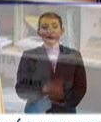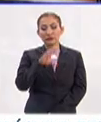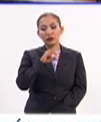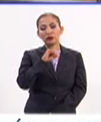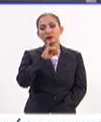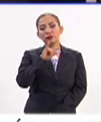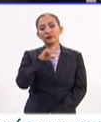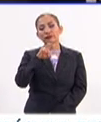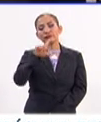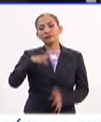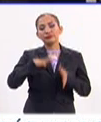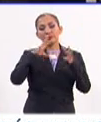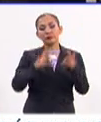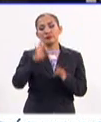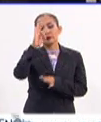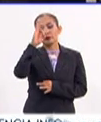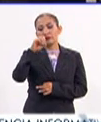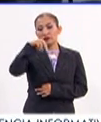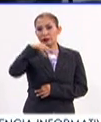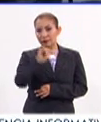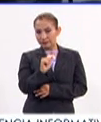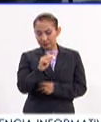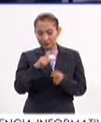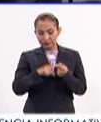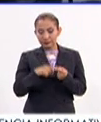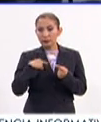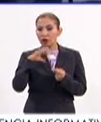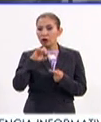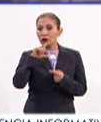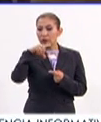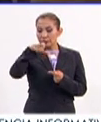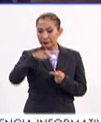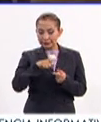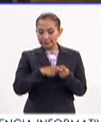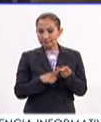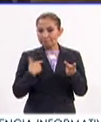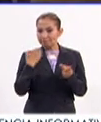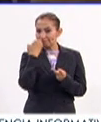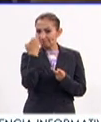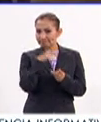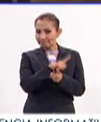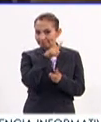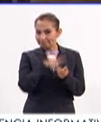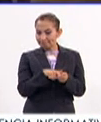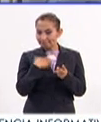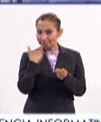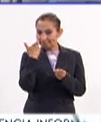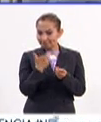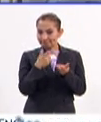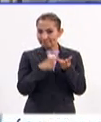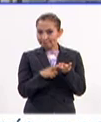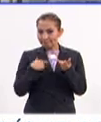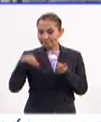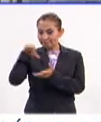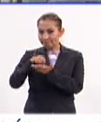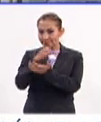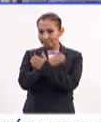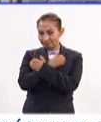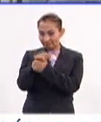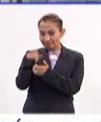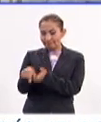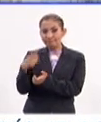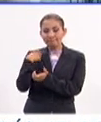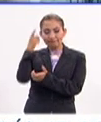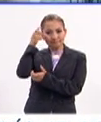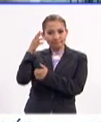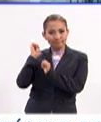Cosío Villegas fundó el Fondo de Cultura Económica, el Colegio de México y la Escuela Nacional de Economía, centro educativo del